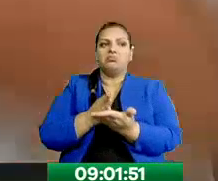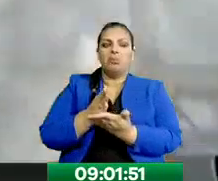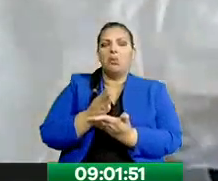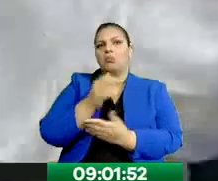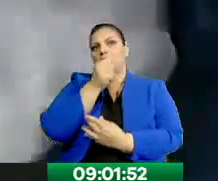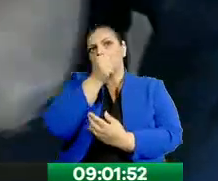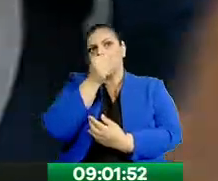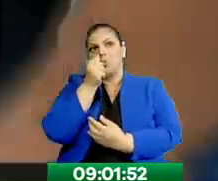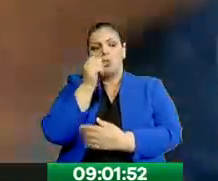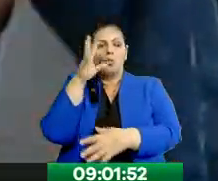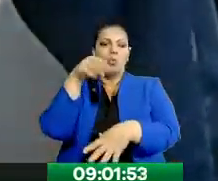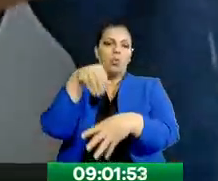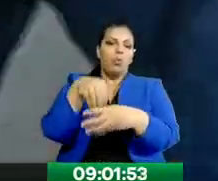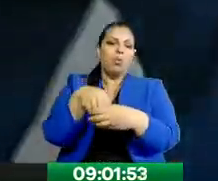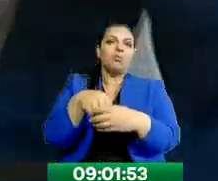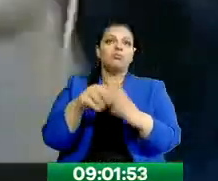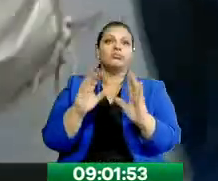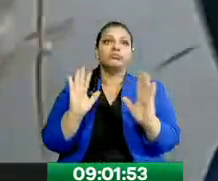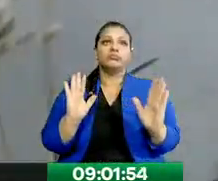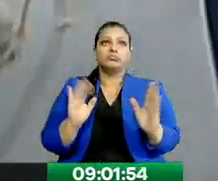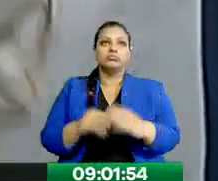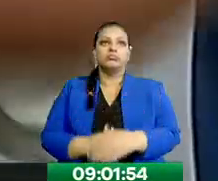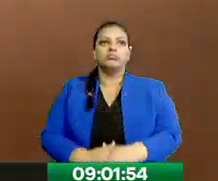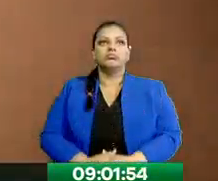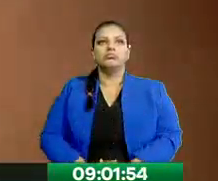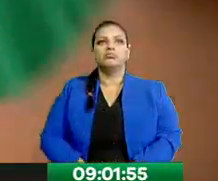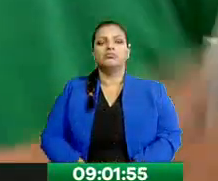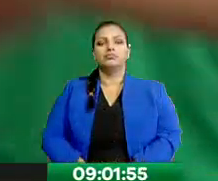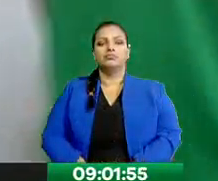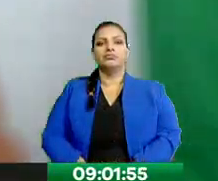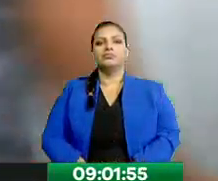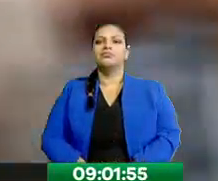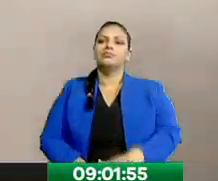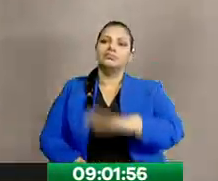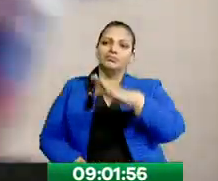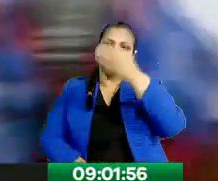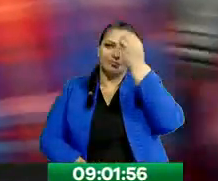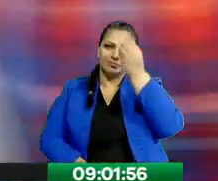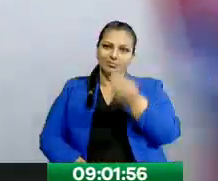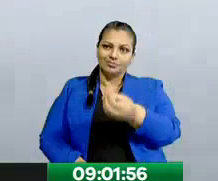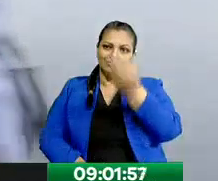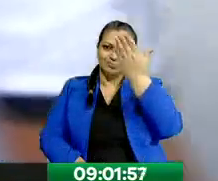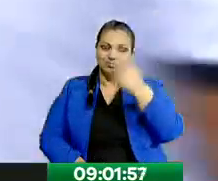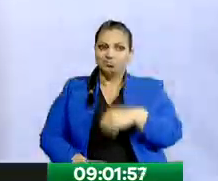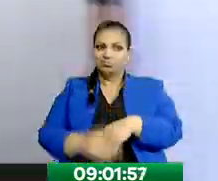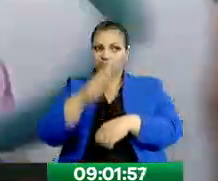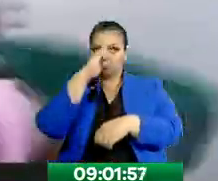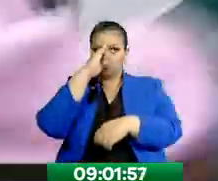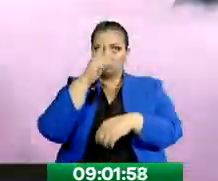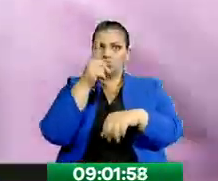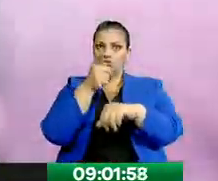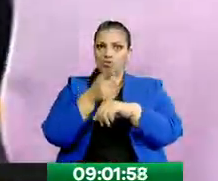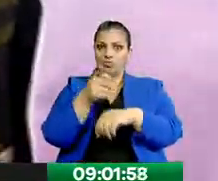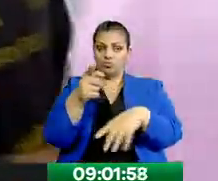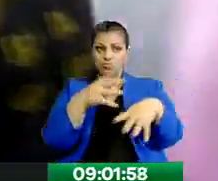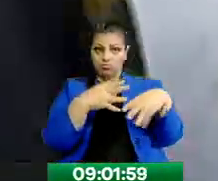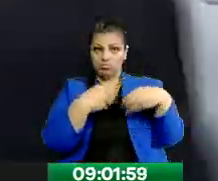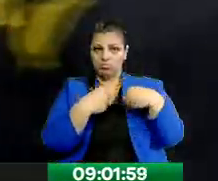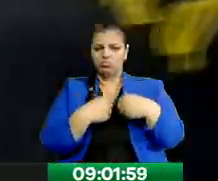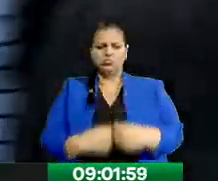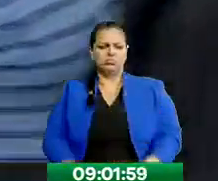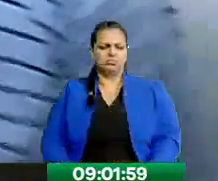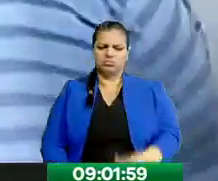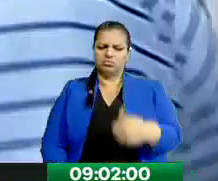de transporte. Por acá, caballero, ¿todo bien hasta el momento, colaborando con el operativo? Ok, sí, está chévere. Ok, perfecto. Por acá